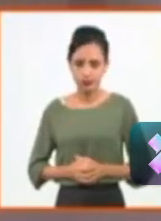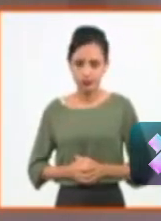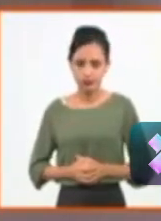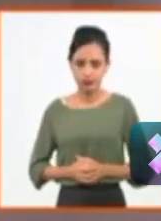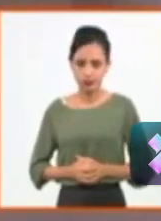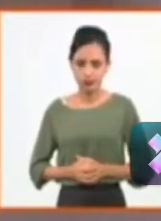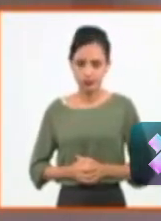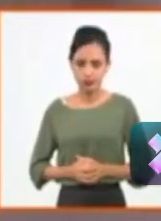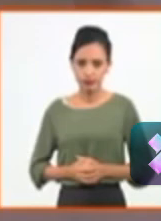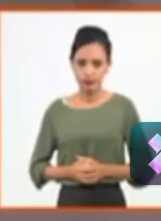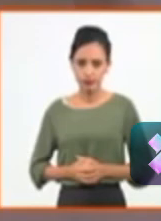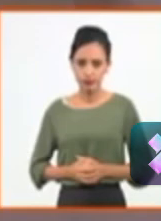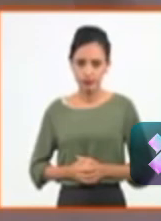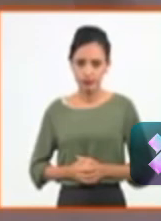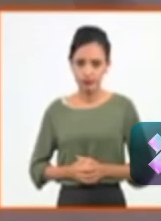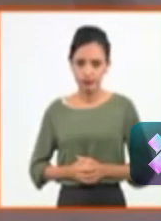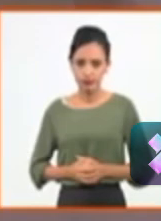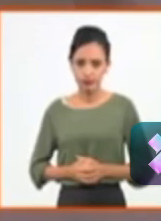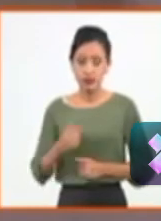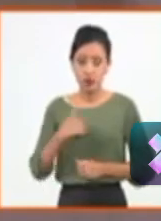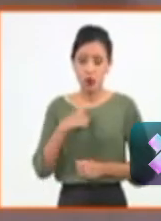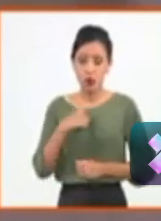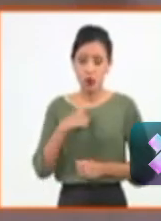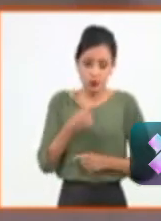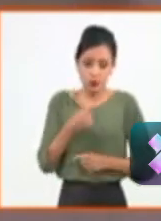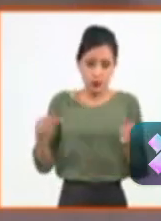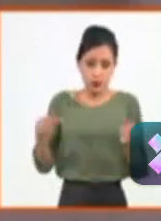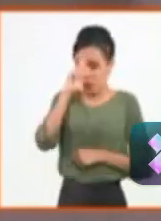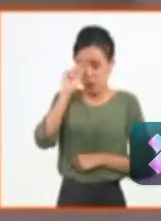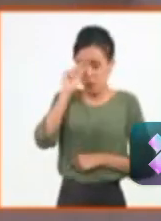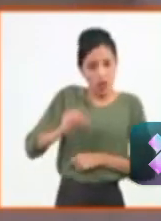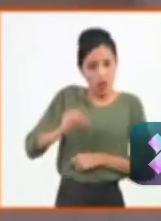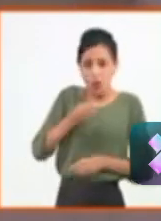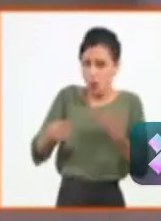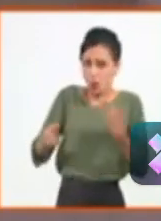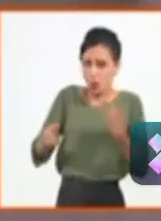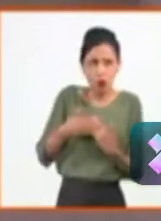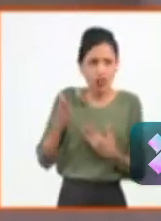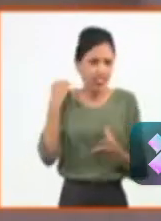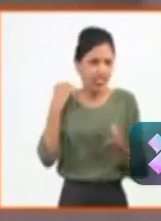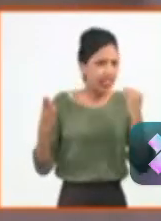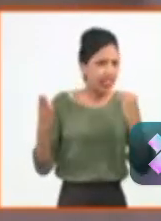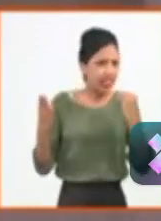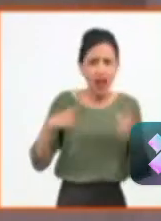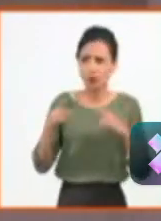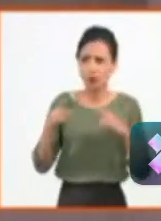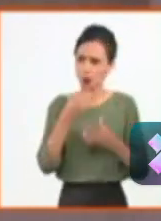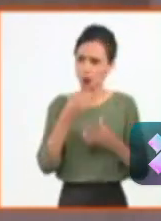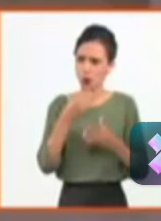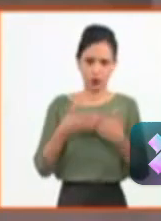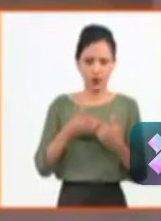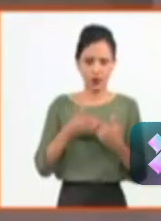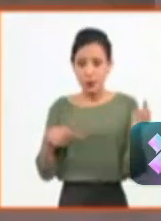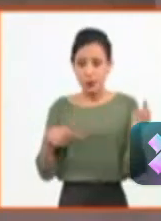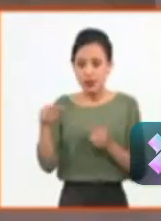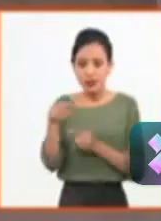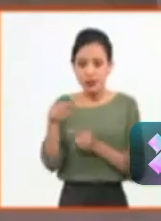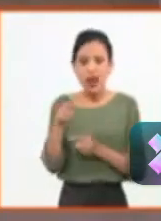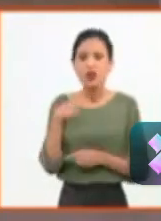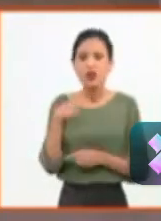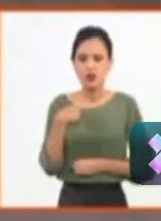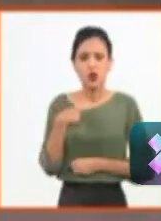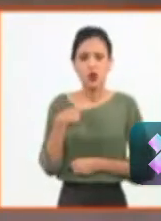eres, no importa el contexto, no importa lo que otros digan. Yo creo que hay que ser fiel a uno mismo y a